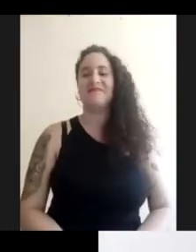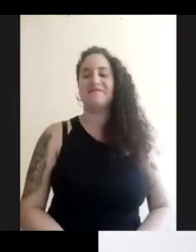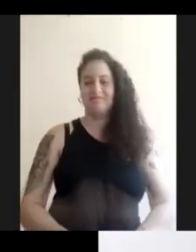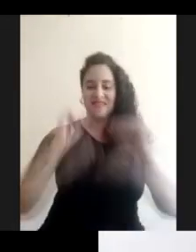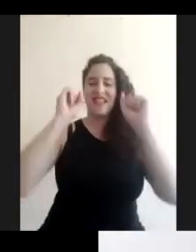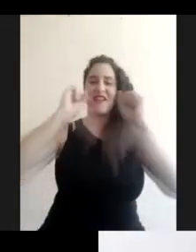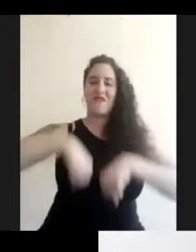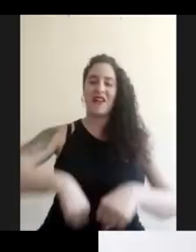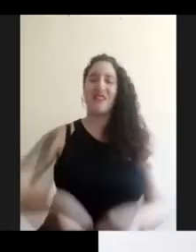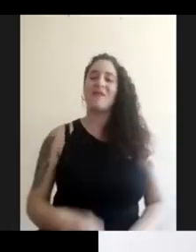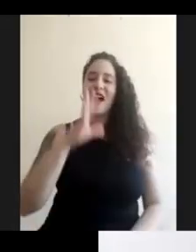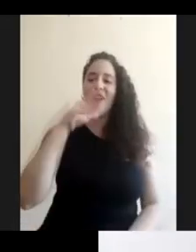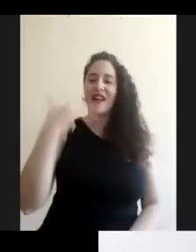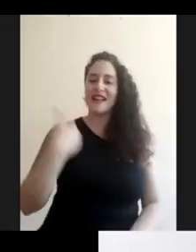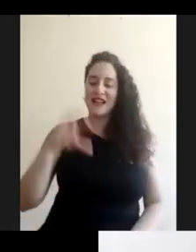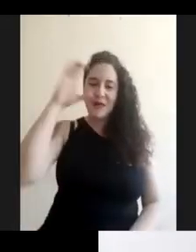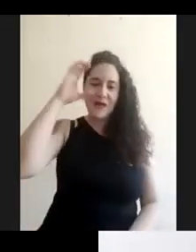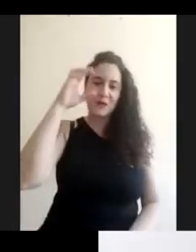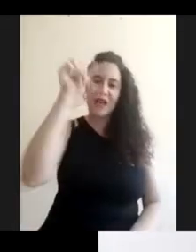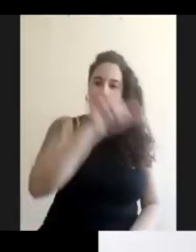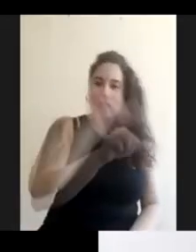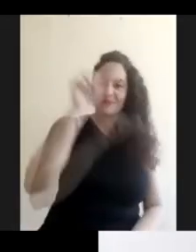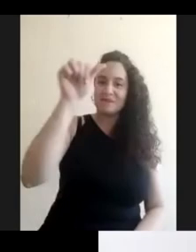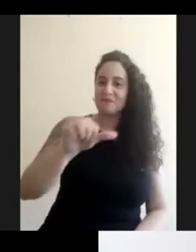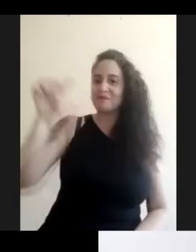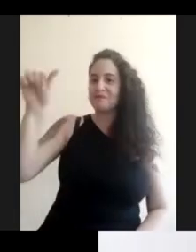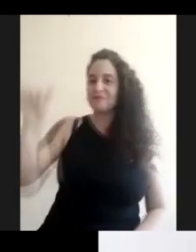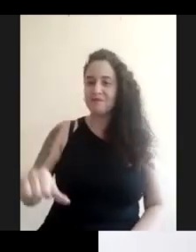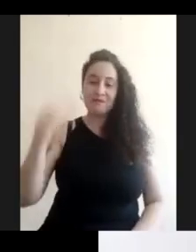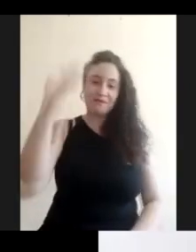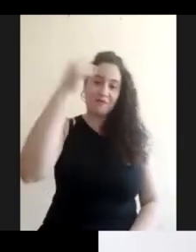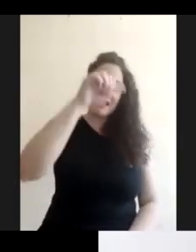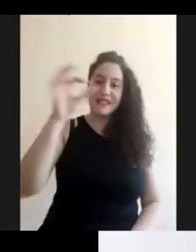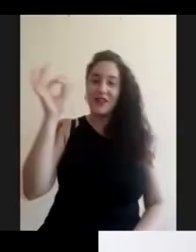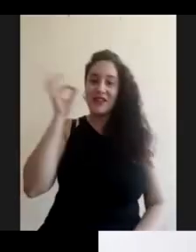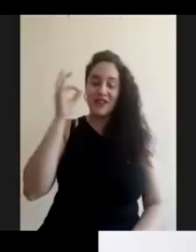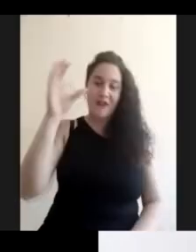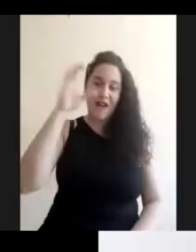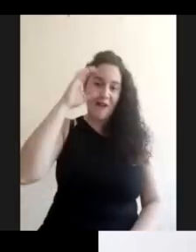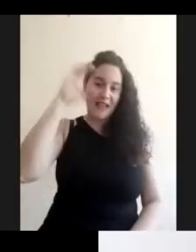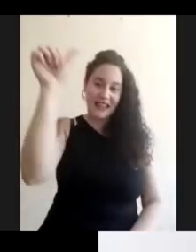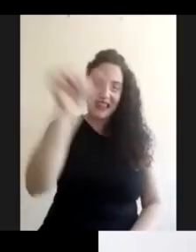ya han escuchado ustedes, señores y señoras oyentes, bueno, pues